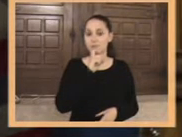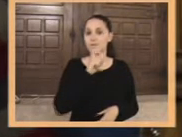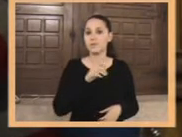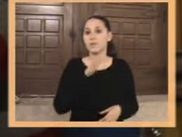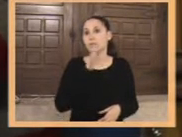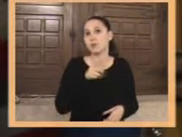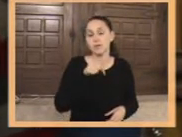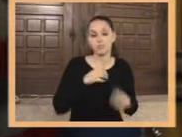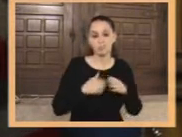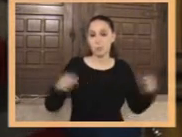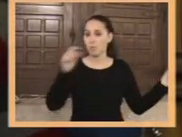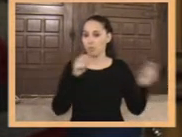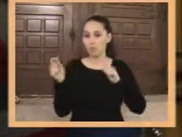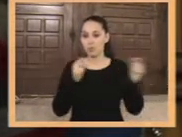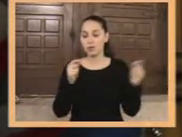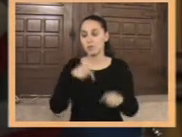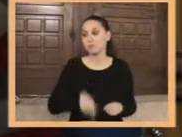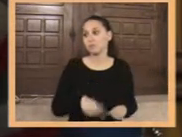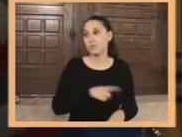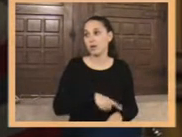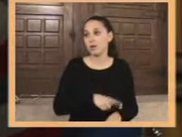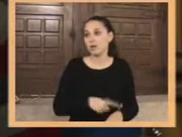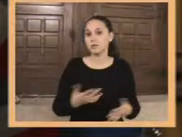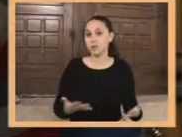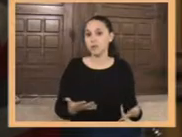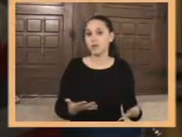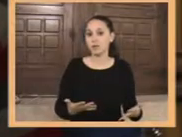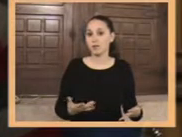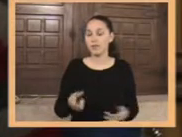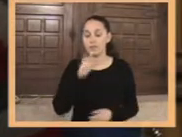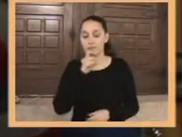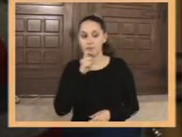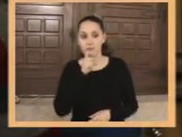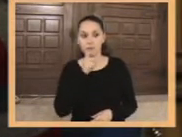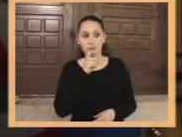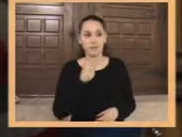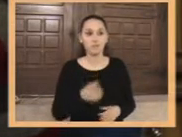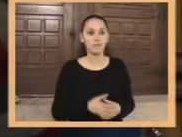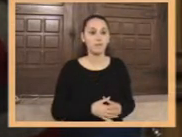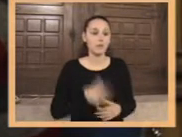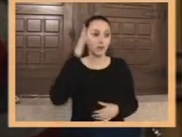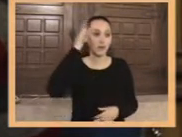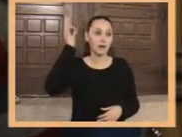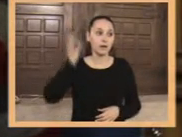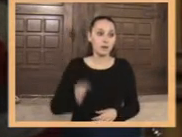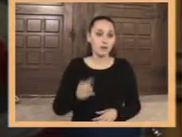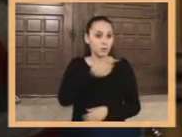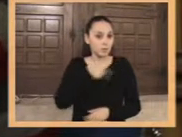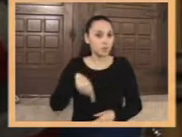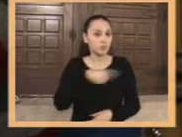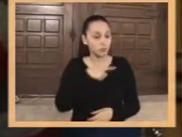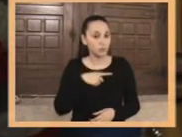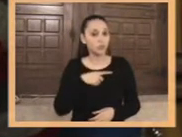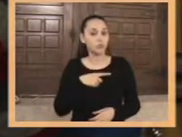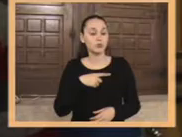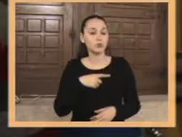estas horas de la tarde, pues conciliar en casa es bastante complicado, ¿no? Entonces, creemos también nosotros que